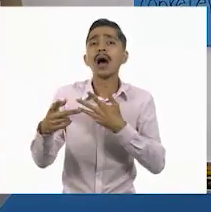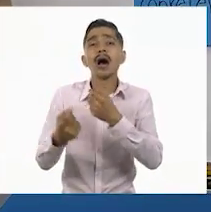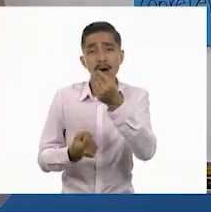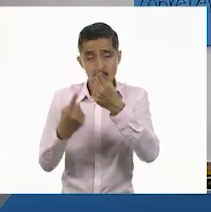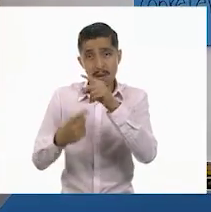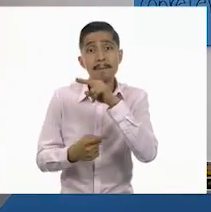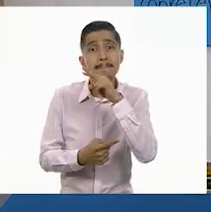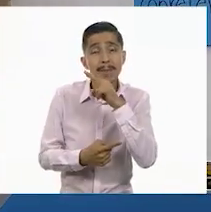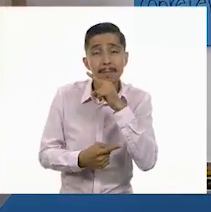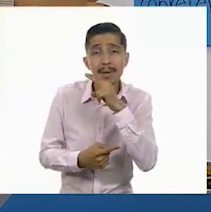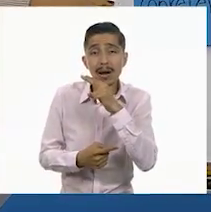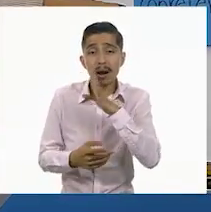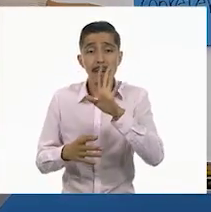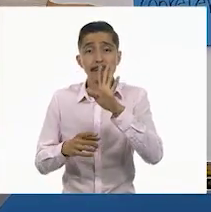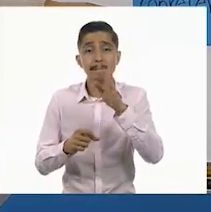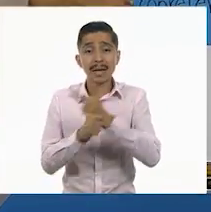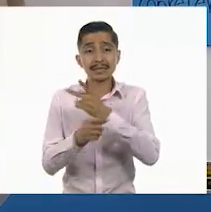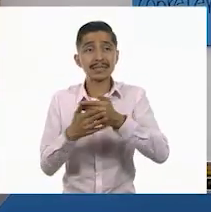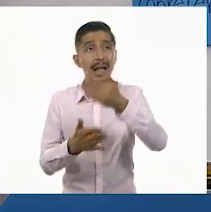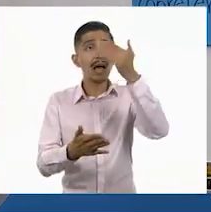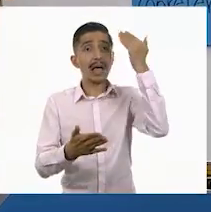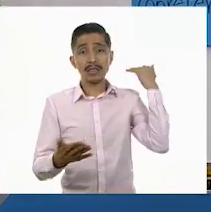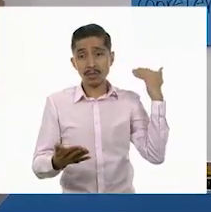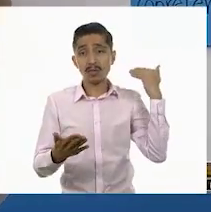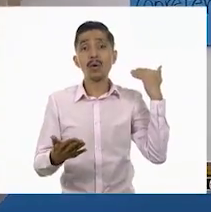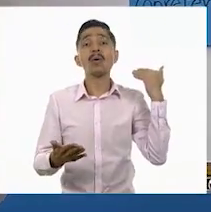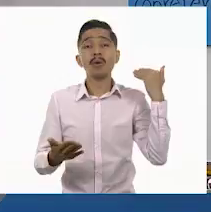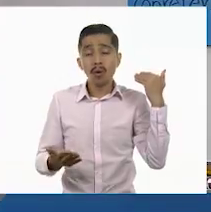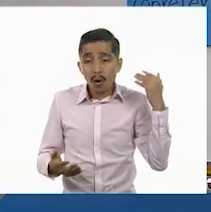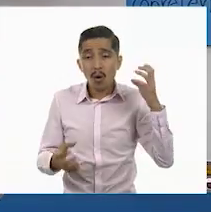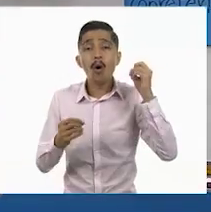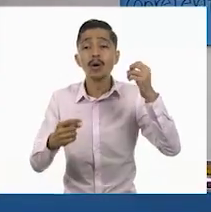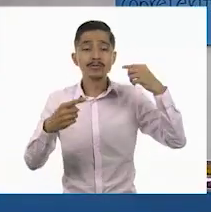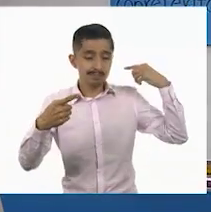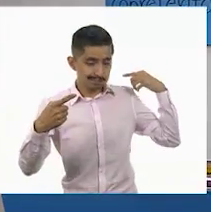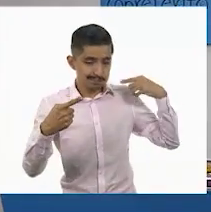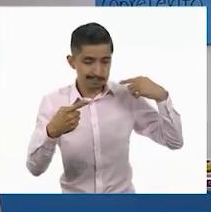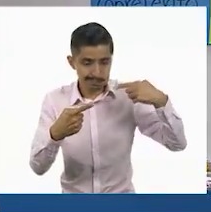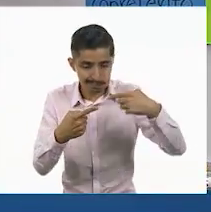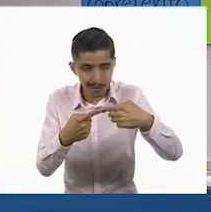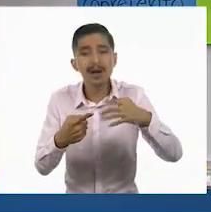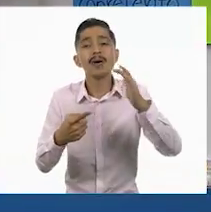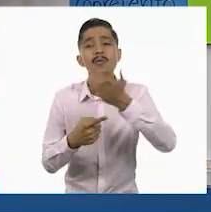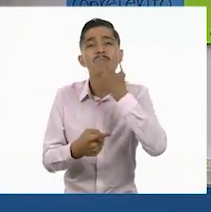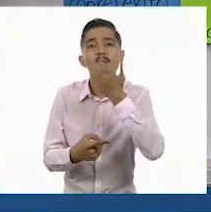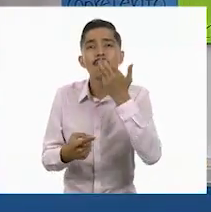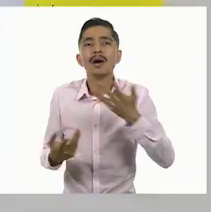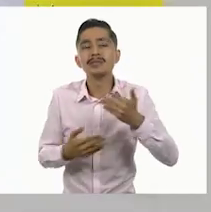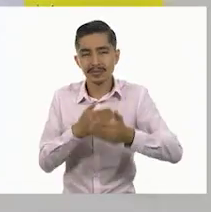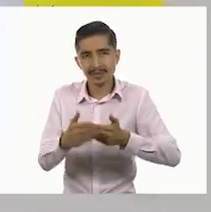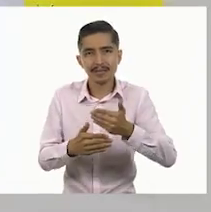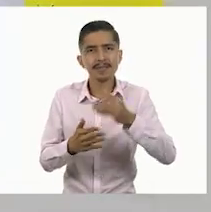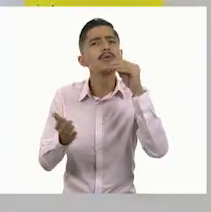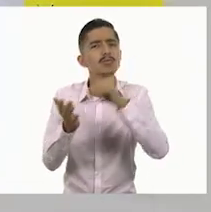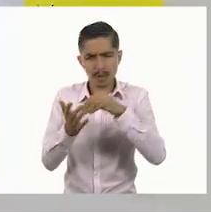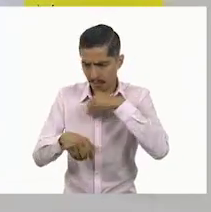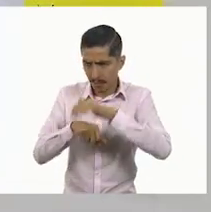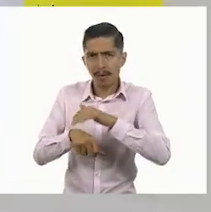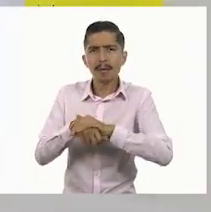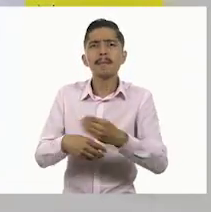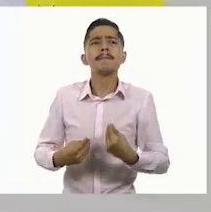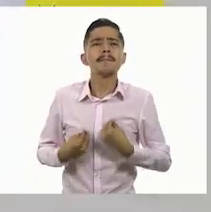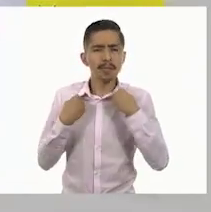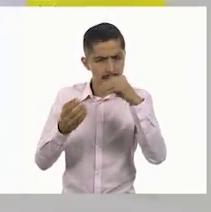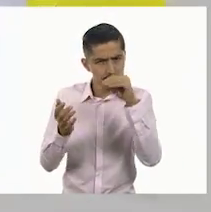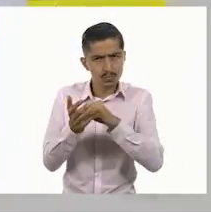en pretérito y en copretérito. Así es. Pero en este caso, como mi amiga todavía vive y sus papás también,